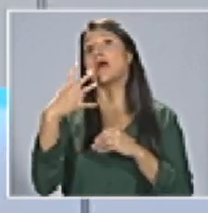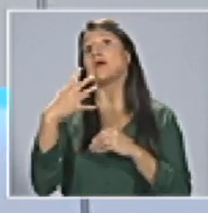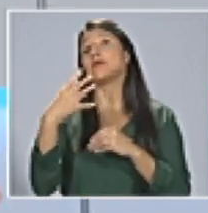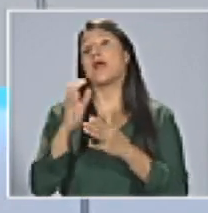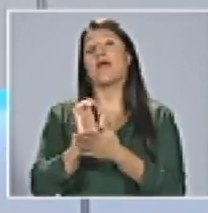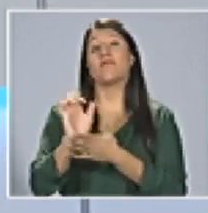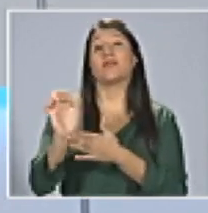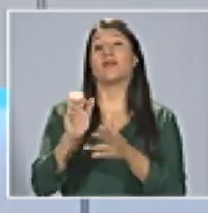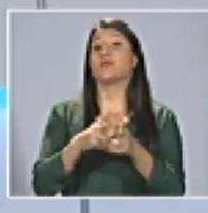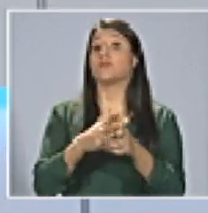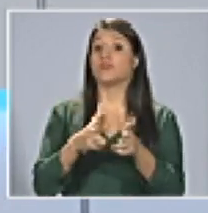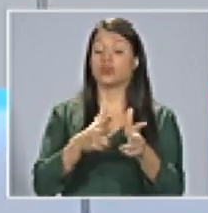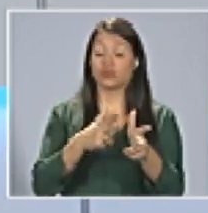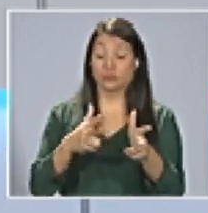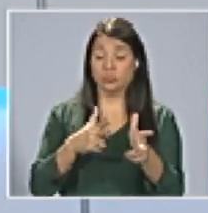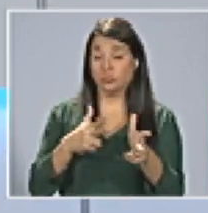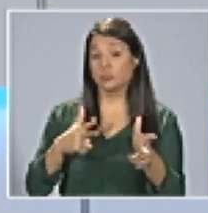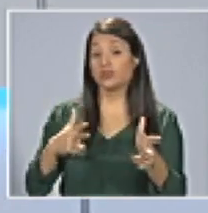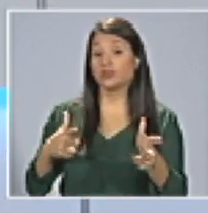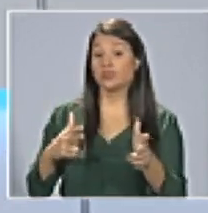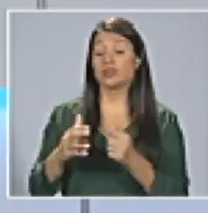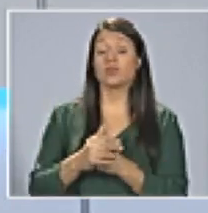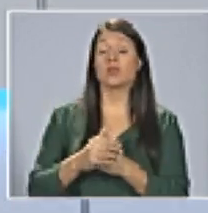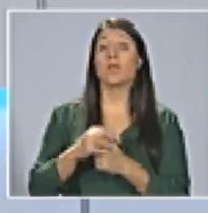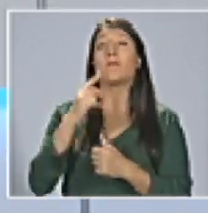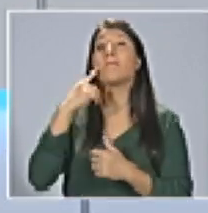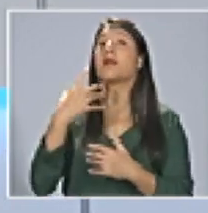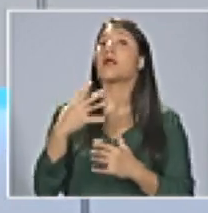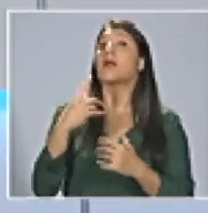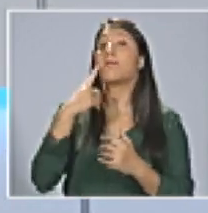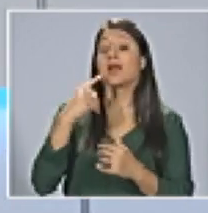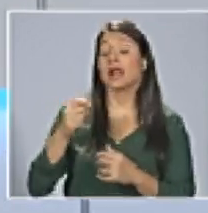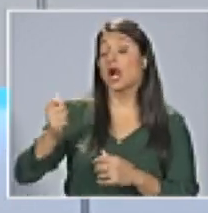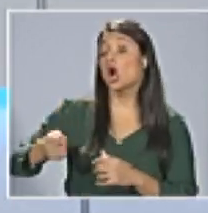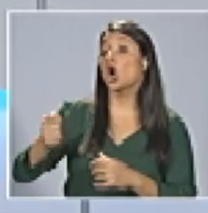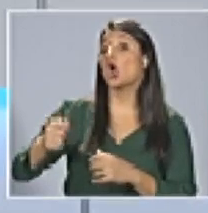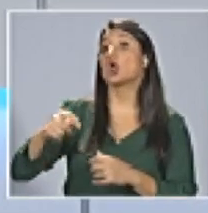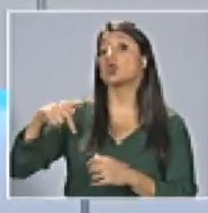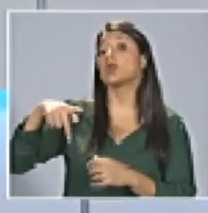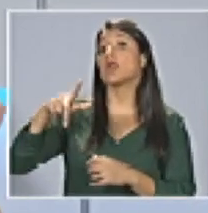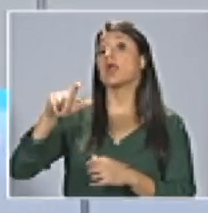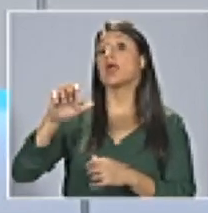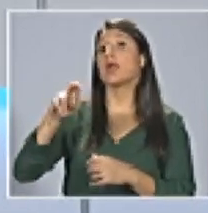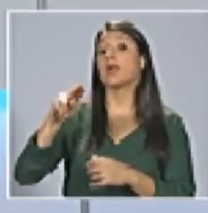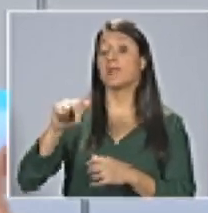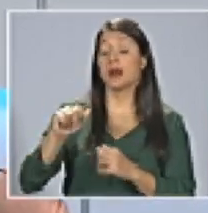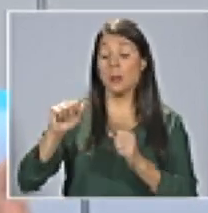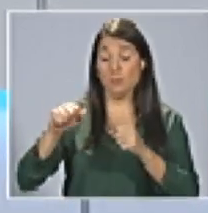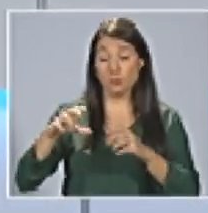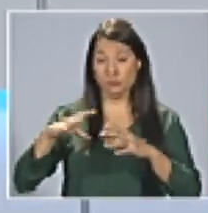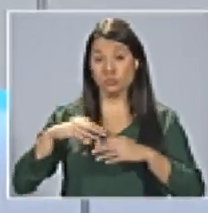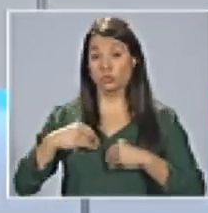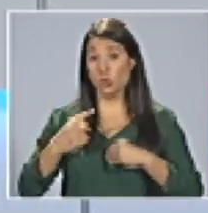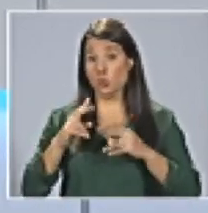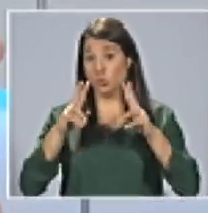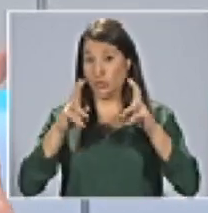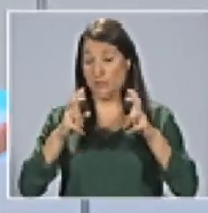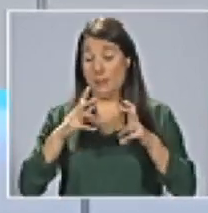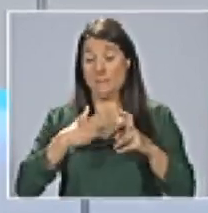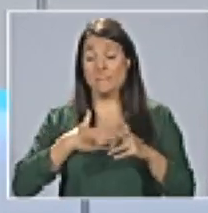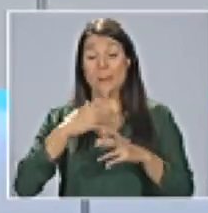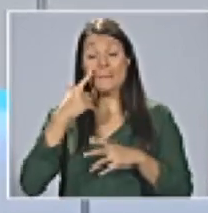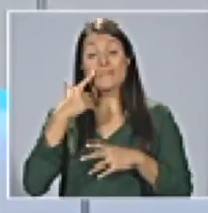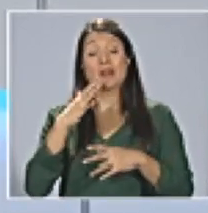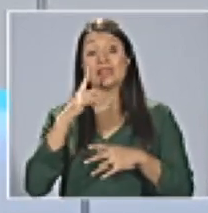se provocaron en régimen disciplinario, para que corte plena pueda asumir un tema que me parece que va a tener que